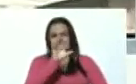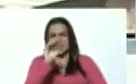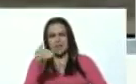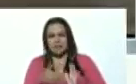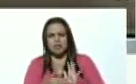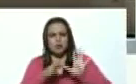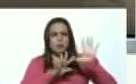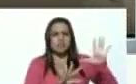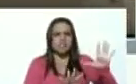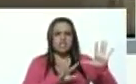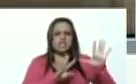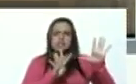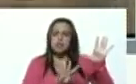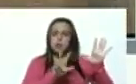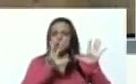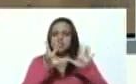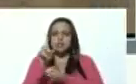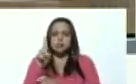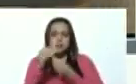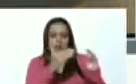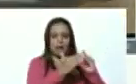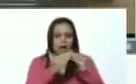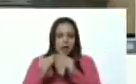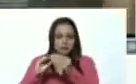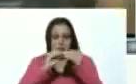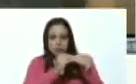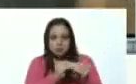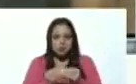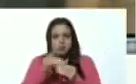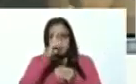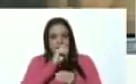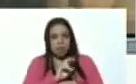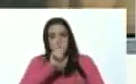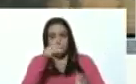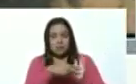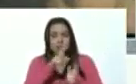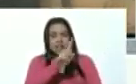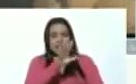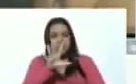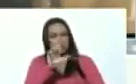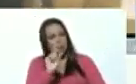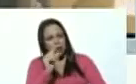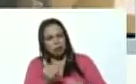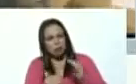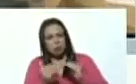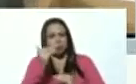viviendas. En el año 2015 comenzó a levantar un poco,